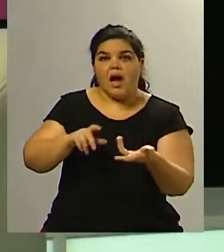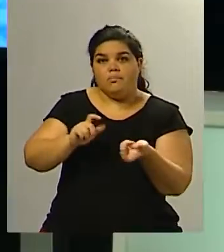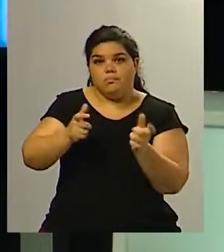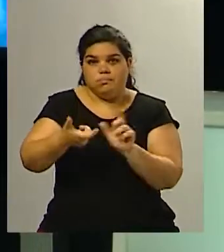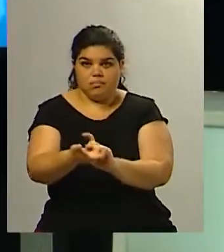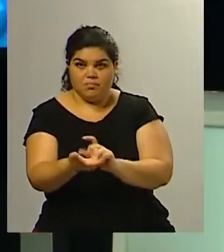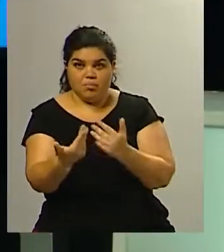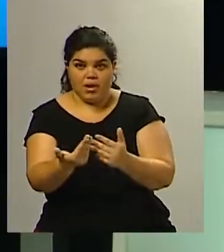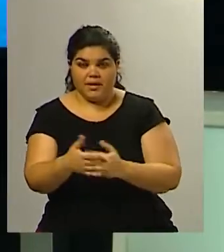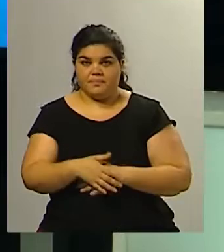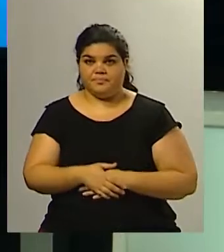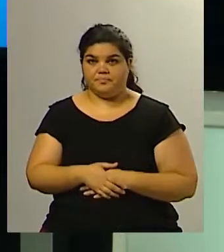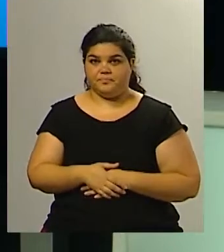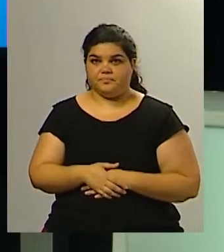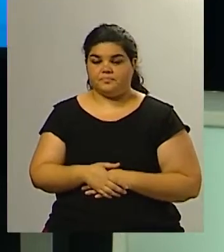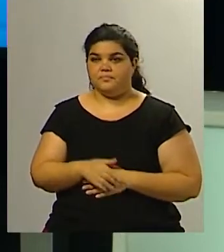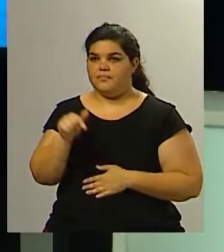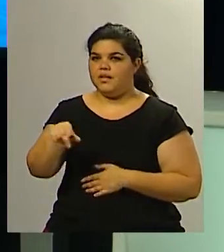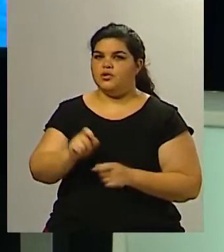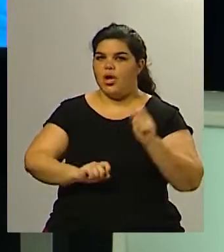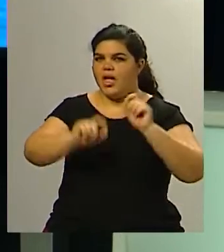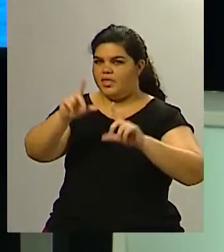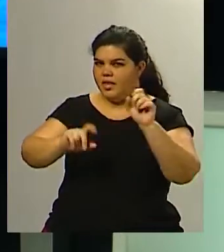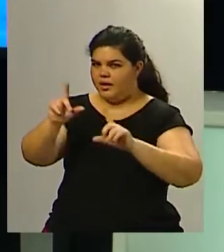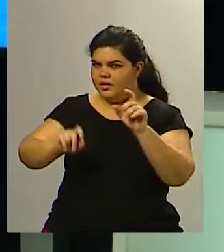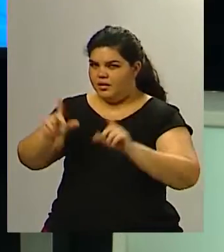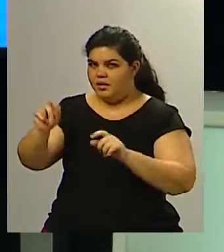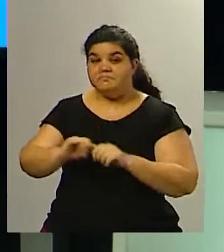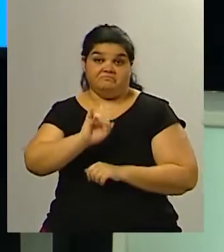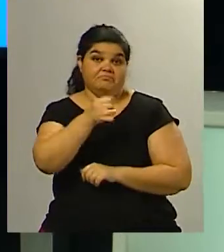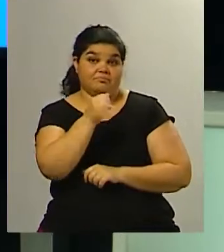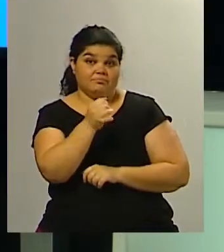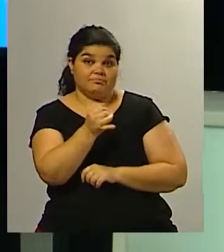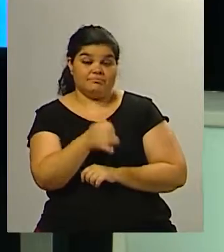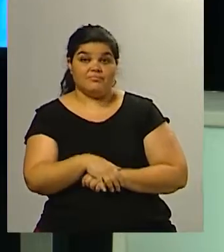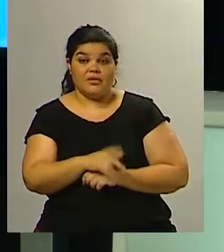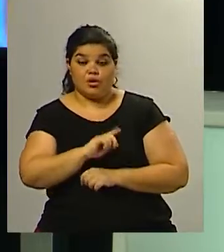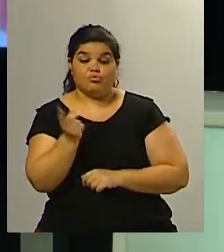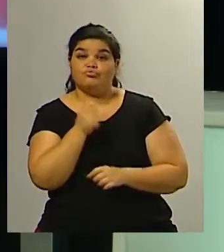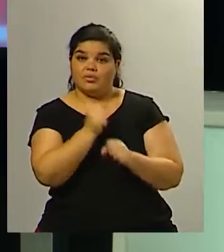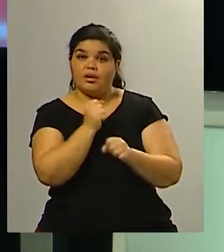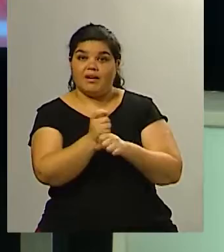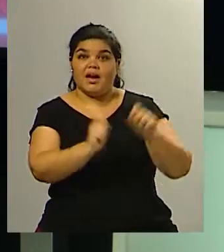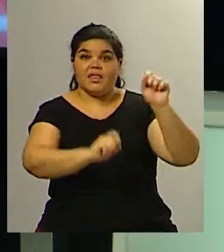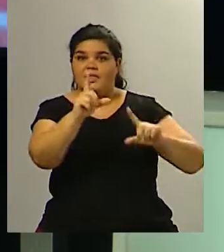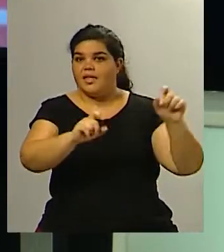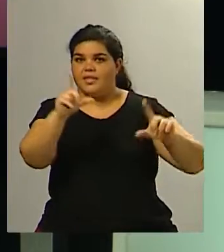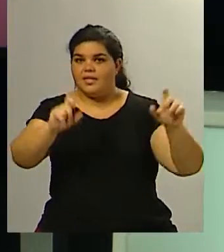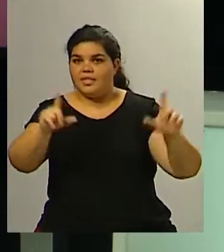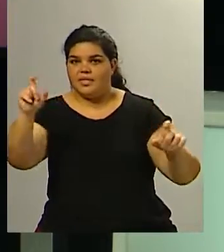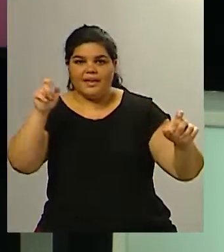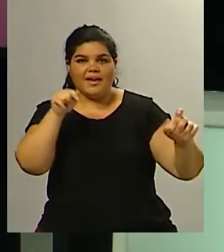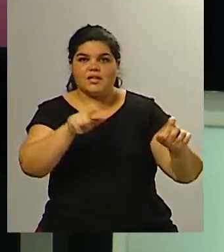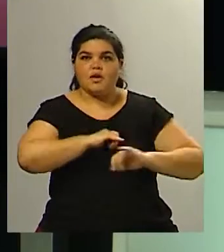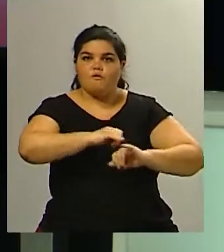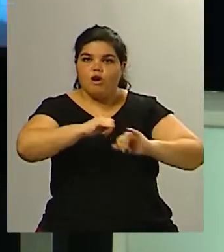¿Eso arroja estadísticas, por ejemplo? Exactamente, sí. Nosotros trabajamos con estadísticas y a partir de esta información que